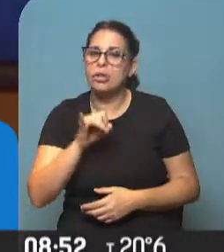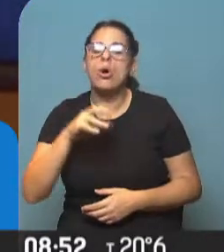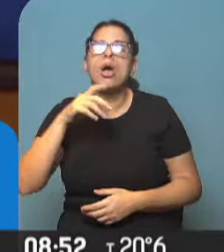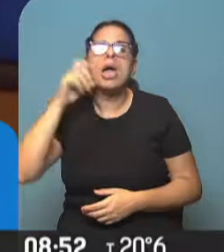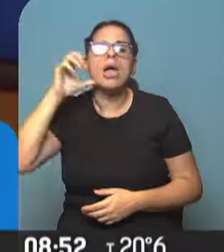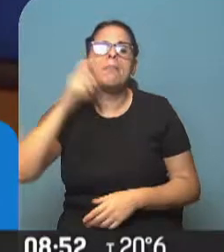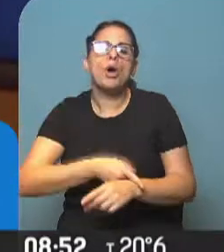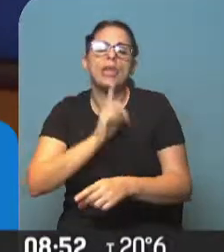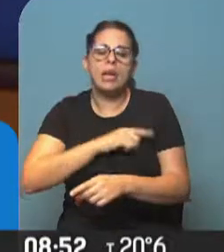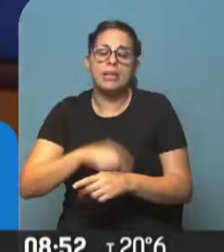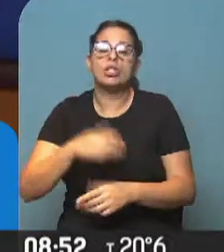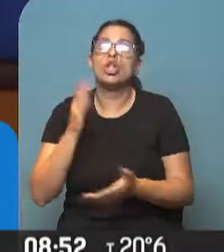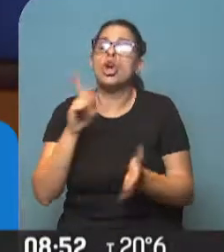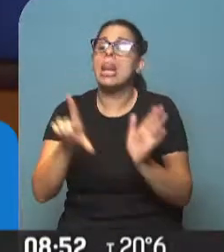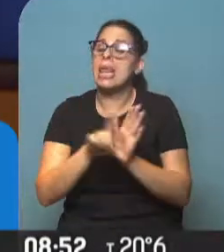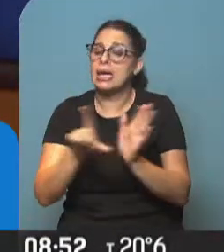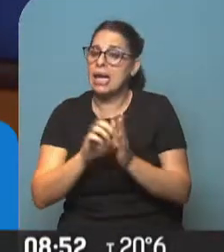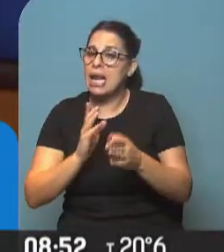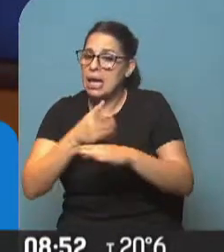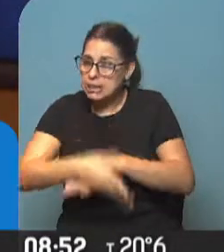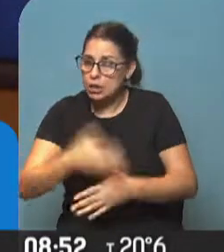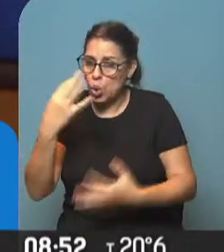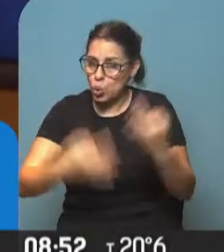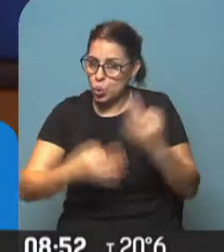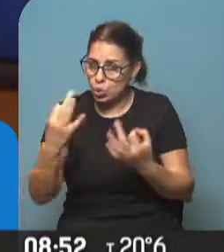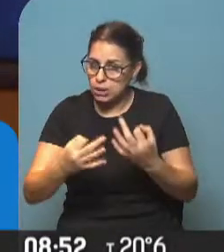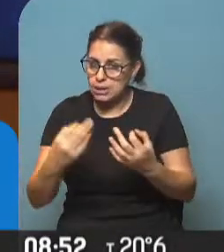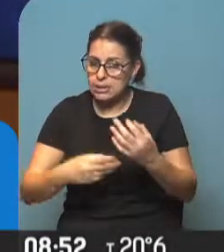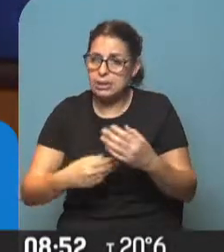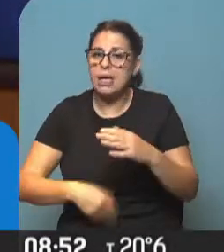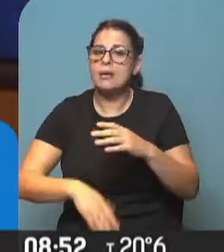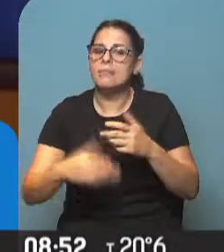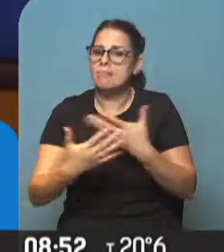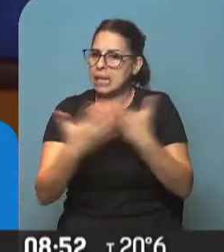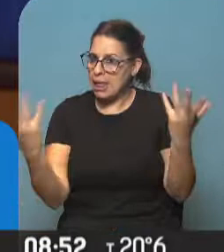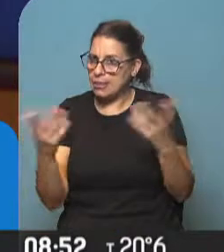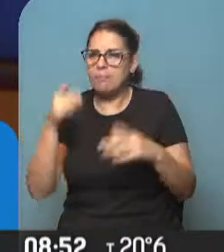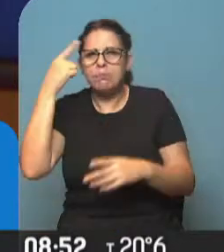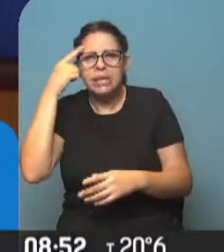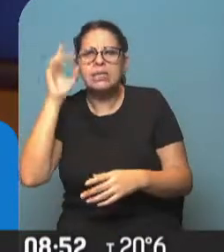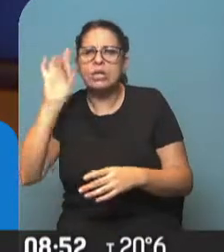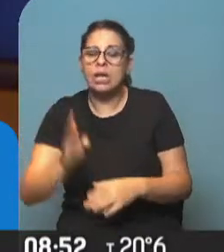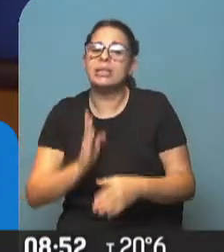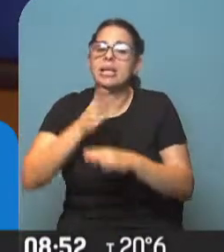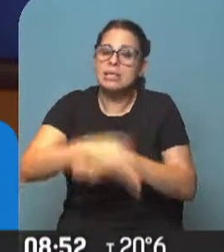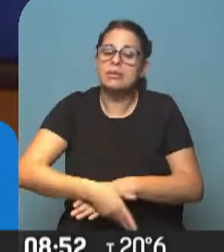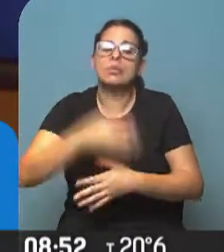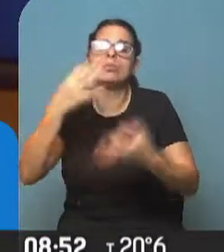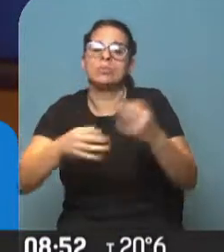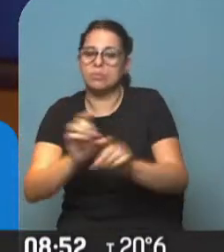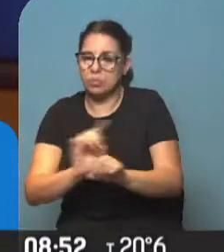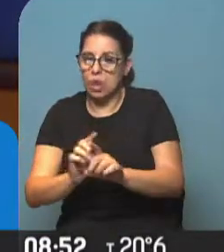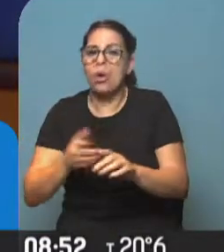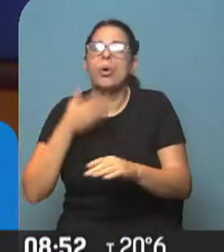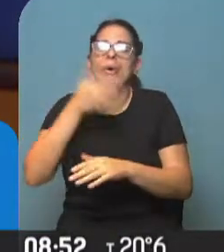legal que es una opción de acceso a justicia que es mucho más abarcativa que pensar el acceso a la actividad jurisdiccional que